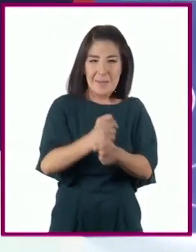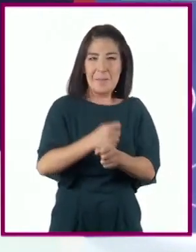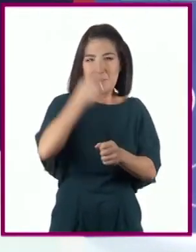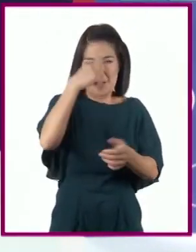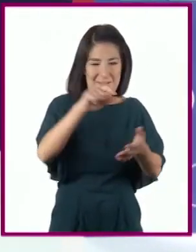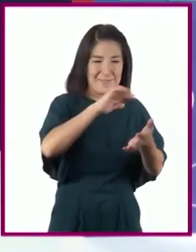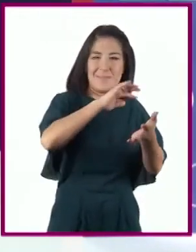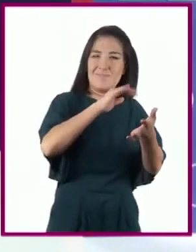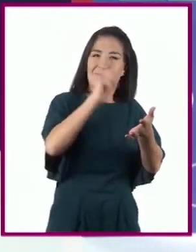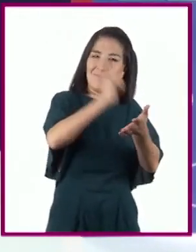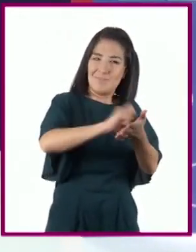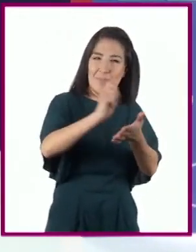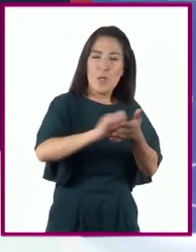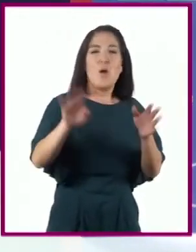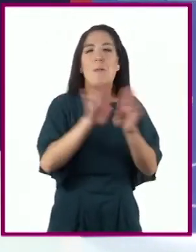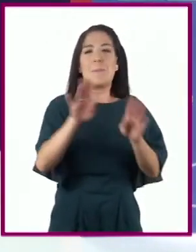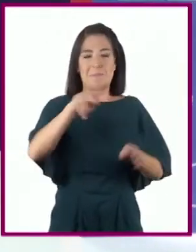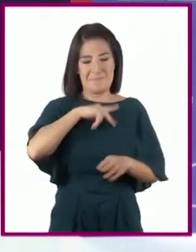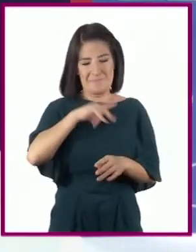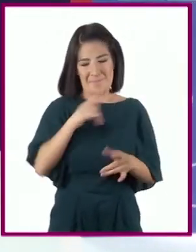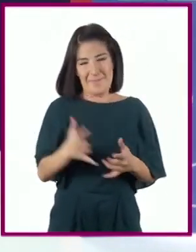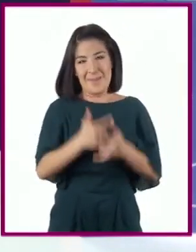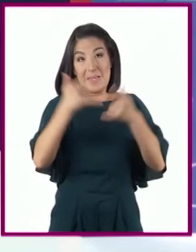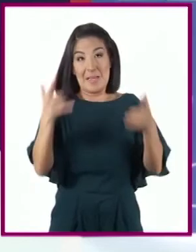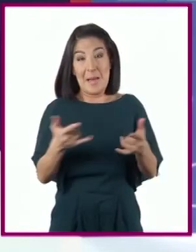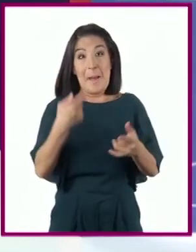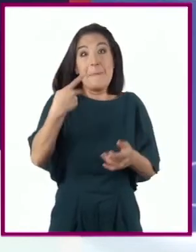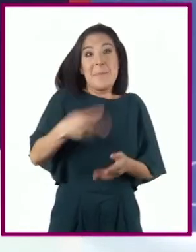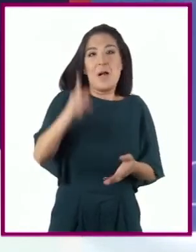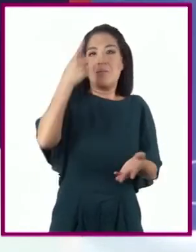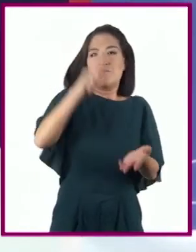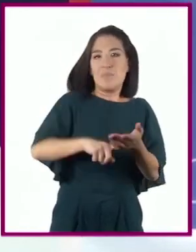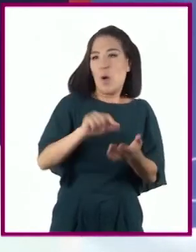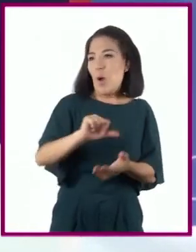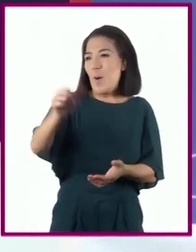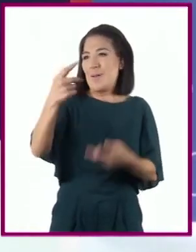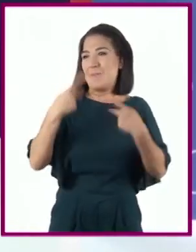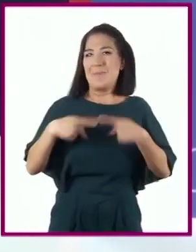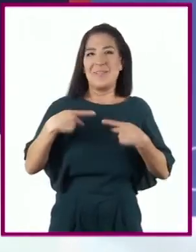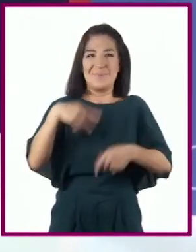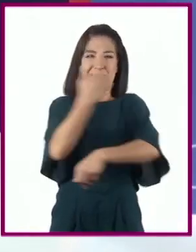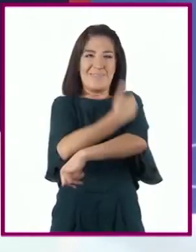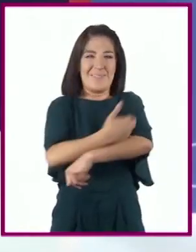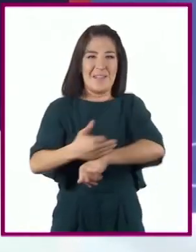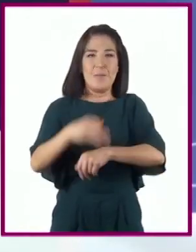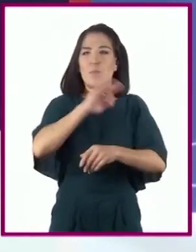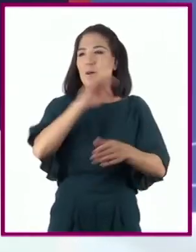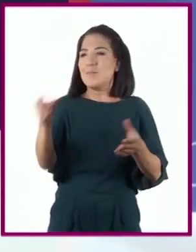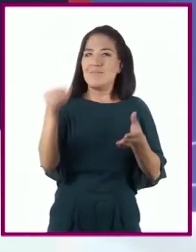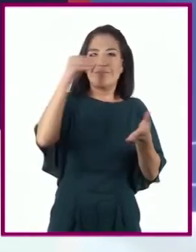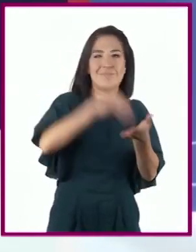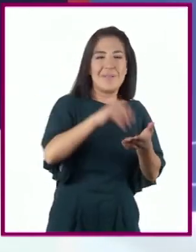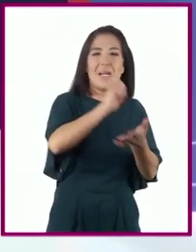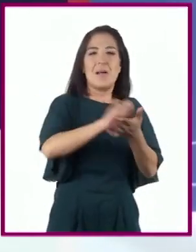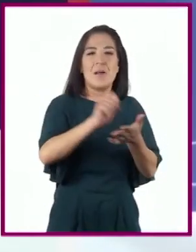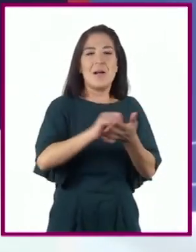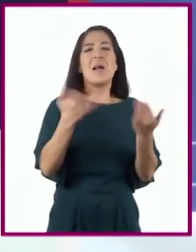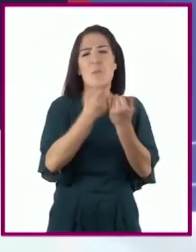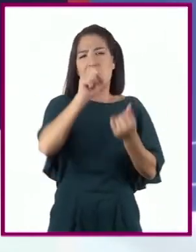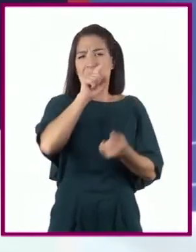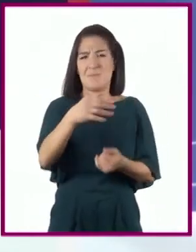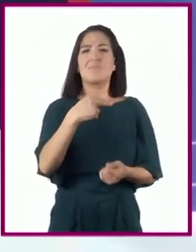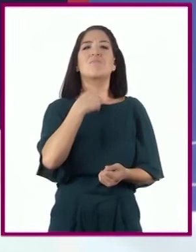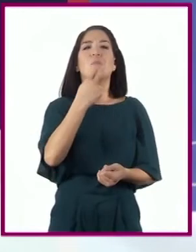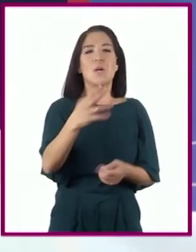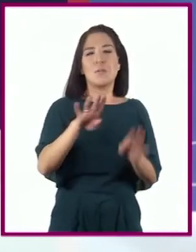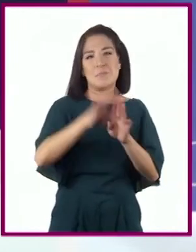ejemplo, contar una historia propia, pero desde los ojos de alguien de su familia. También podrían darles una voz protagonista a